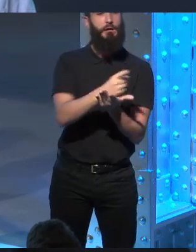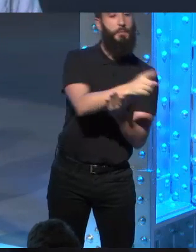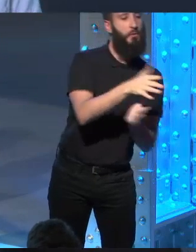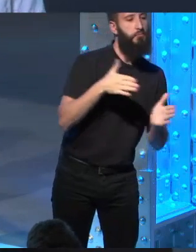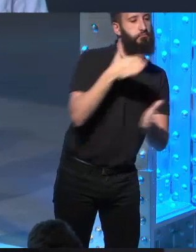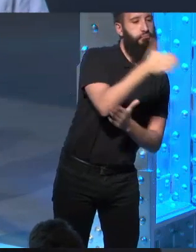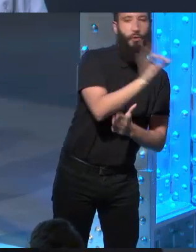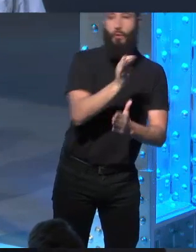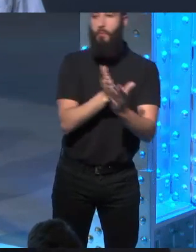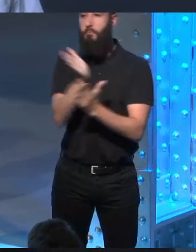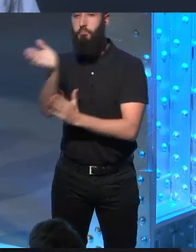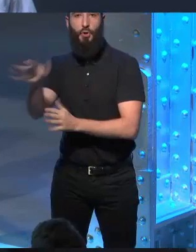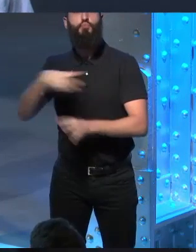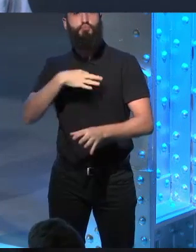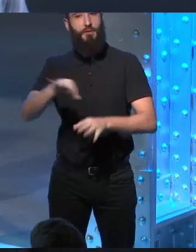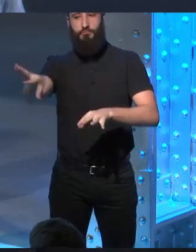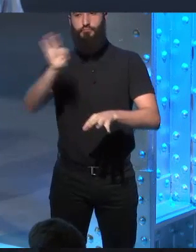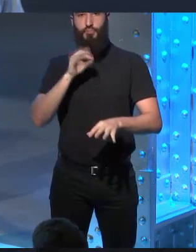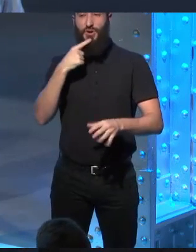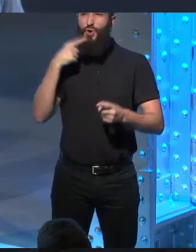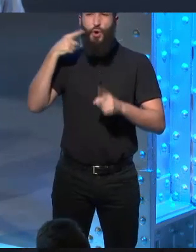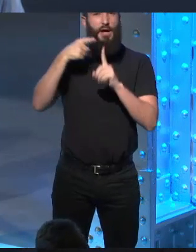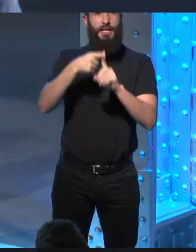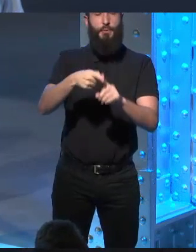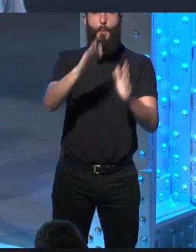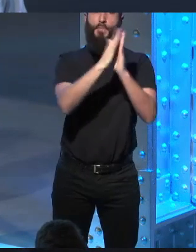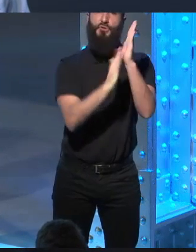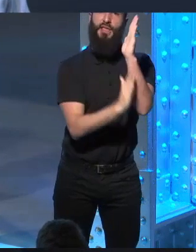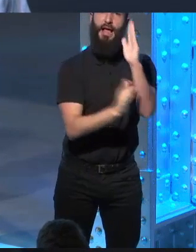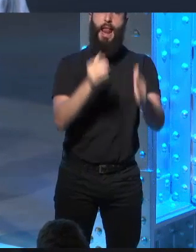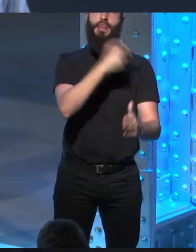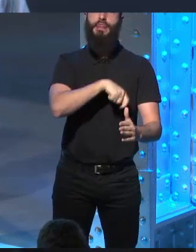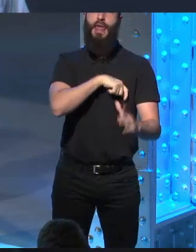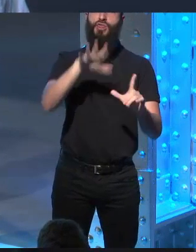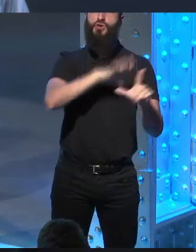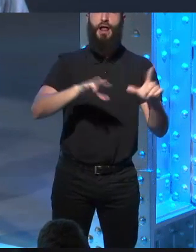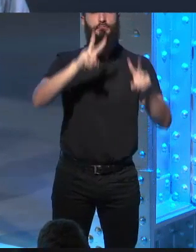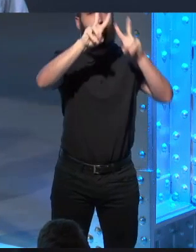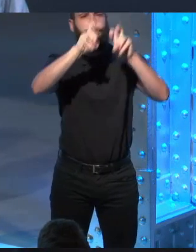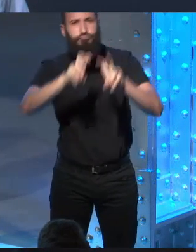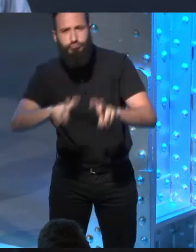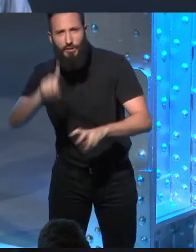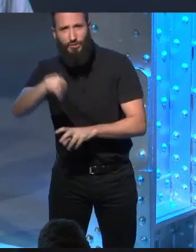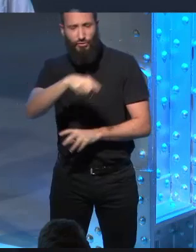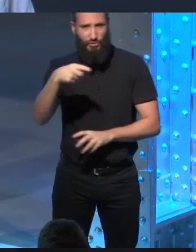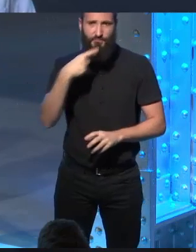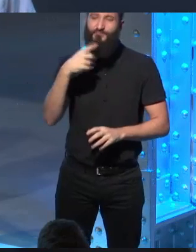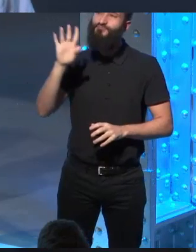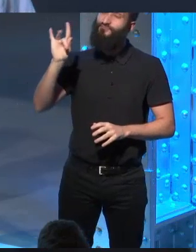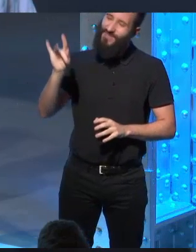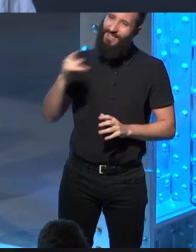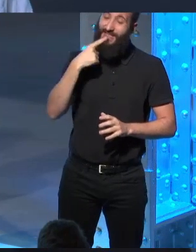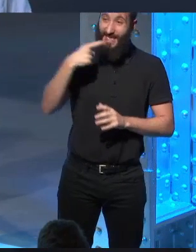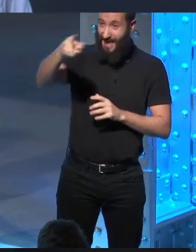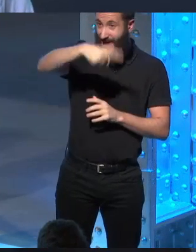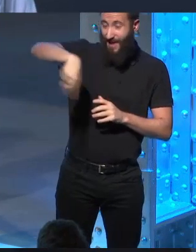¿no? Digamos que... ¿Pero esto es para explorar la Biblioteca Nacional? Sí, se puede decir que sí. O sea, ellos, la Biblioteca Nacional